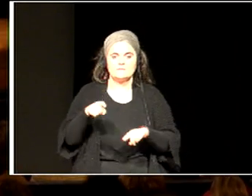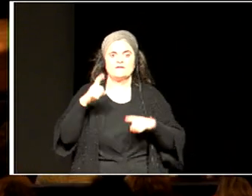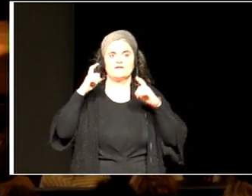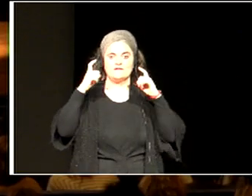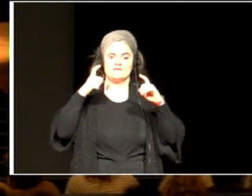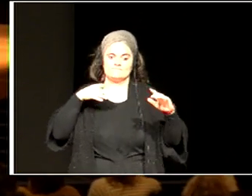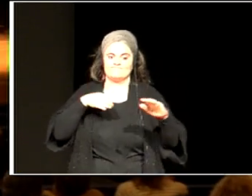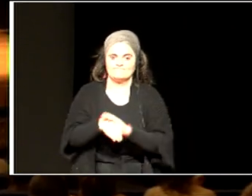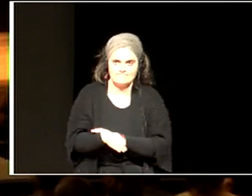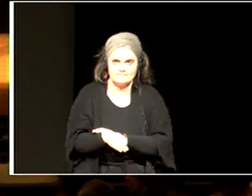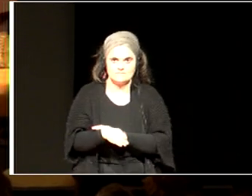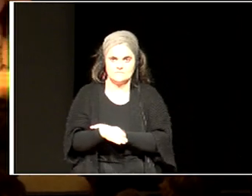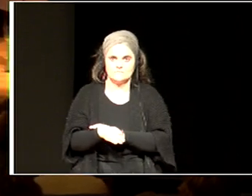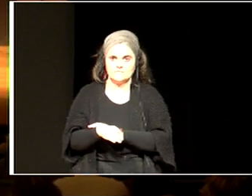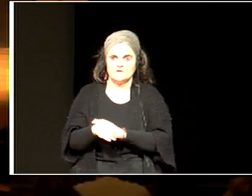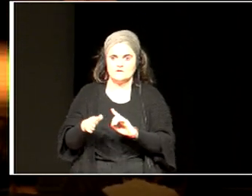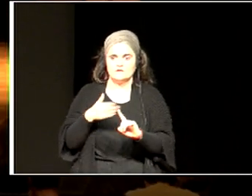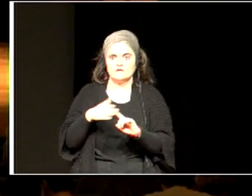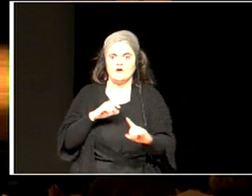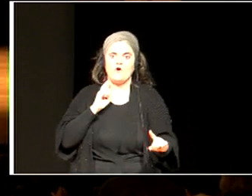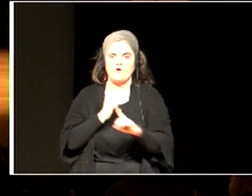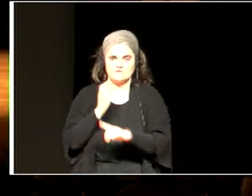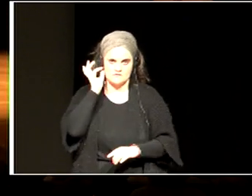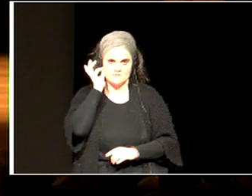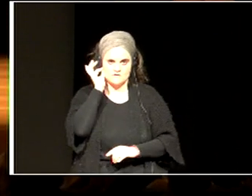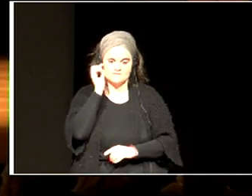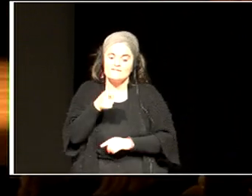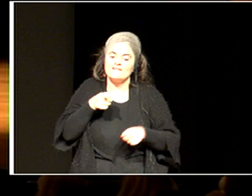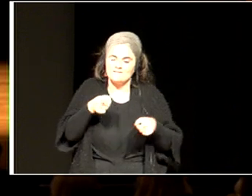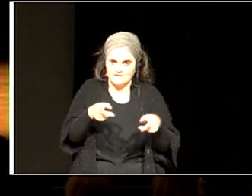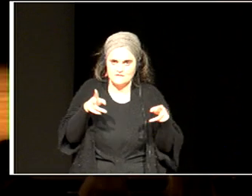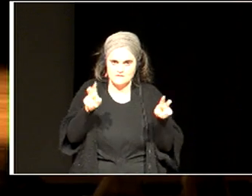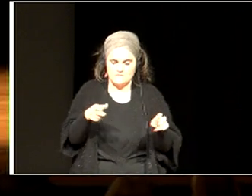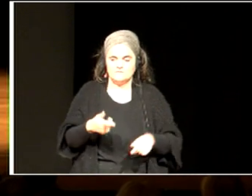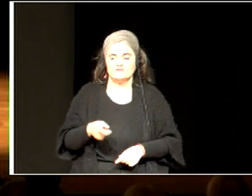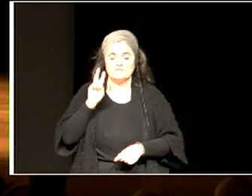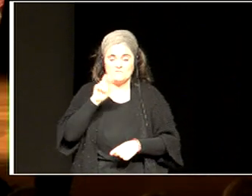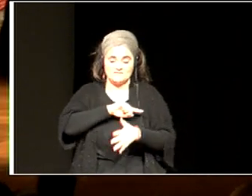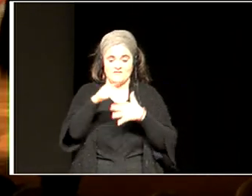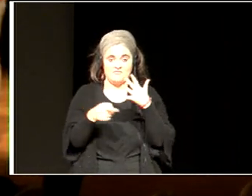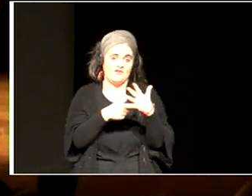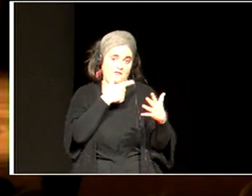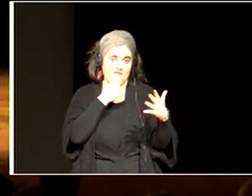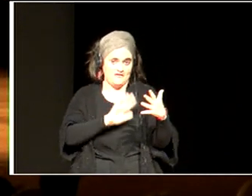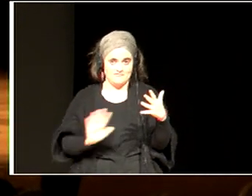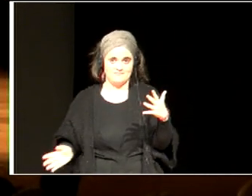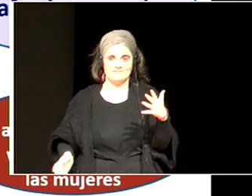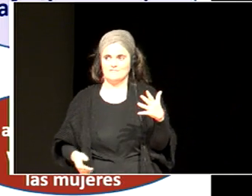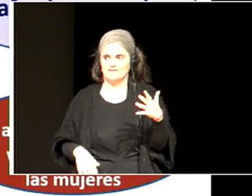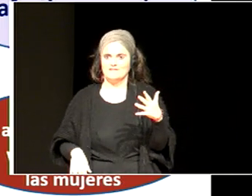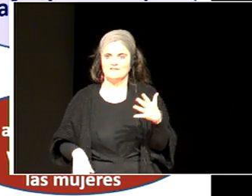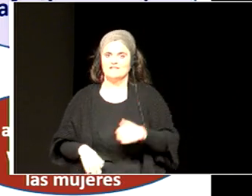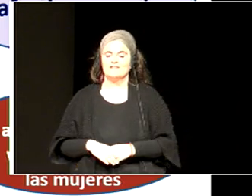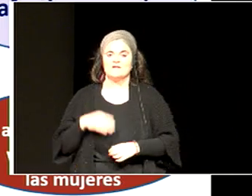mujeres por lo tanto estos son los pilares fundamentales como veis son muy sencillos eso también para un plan de coeducación no os creáis que es